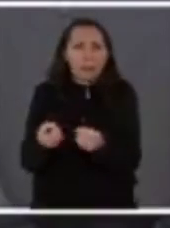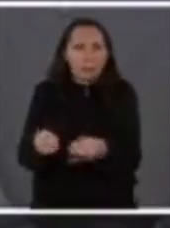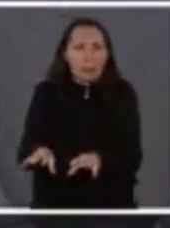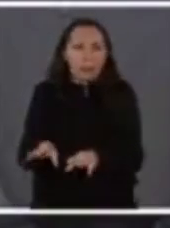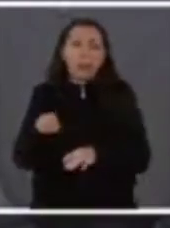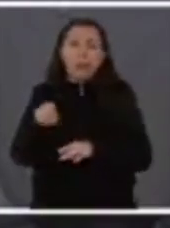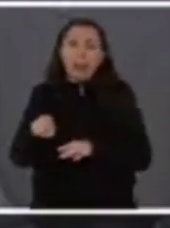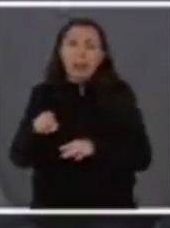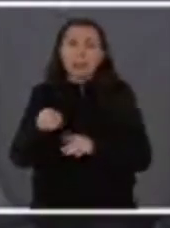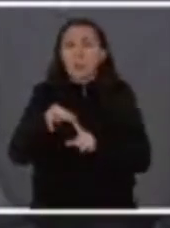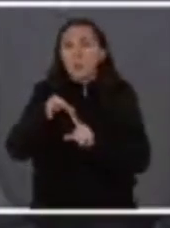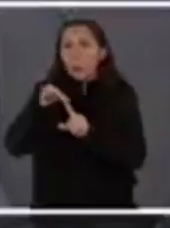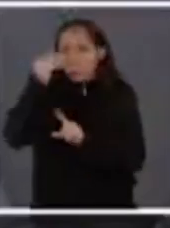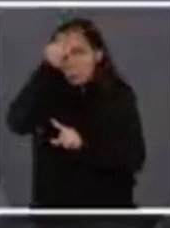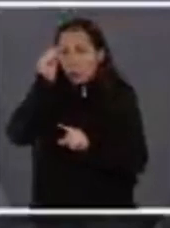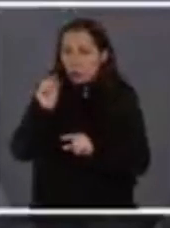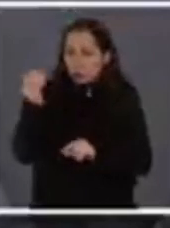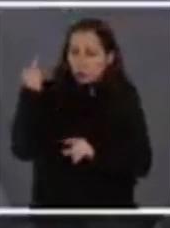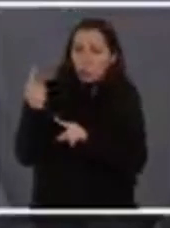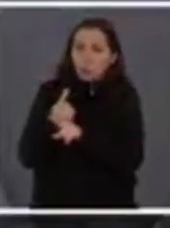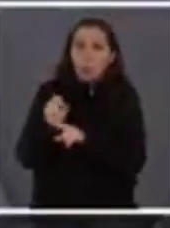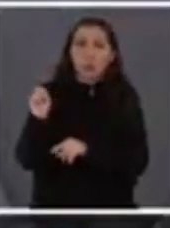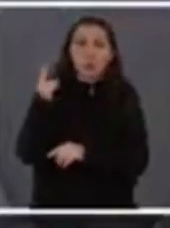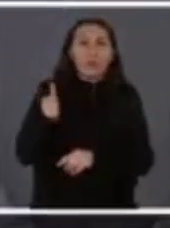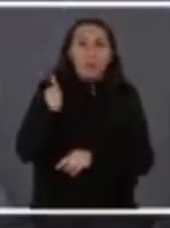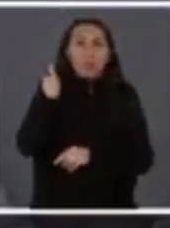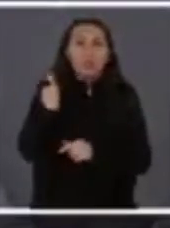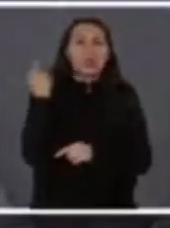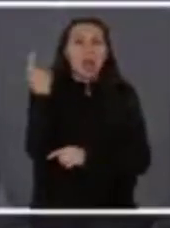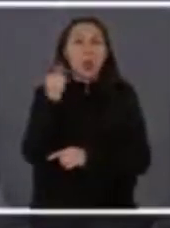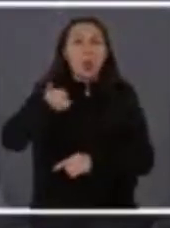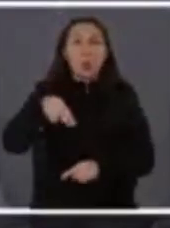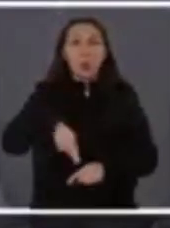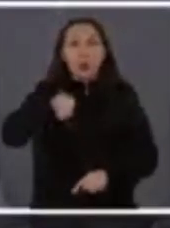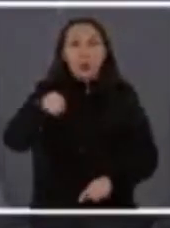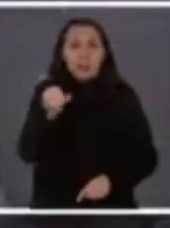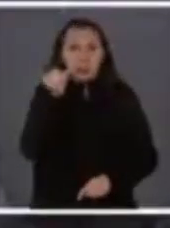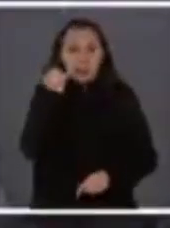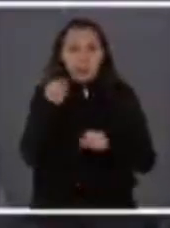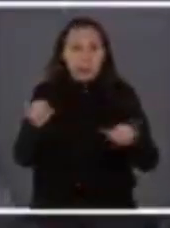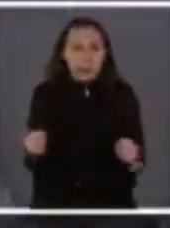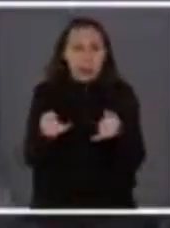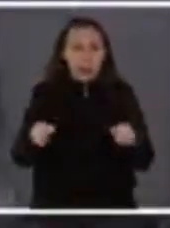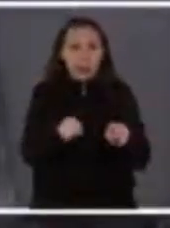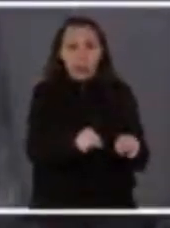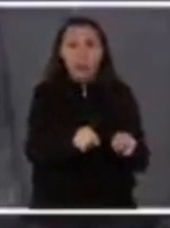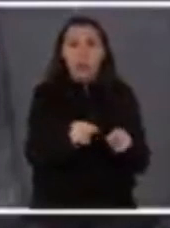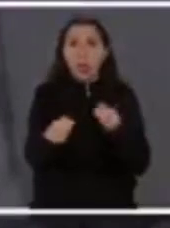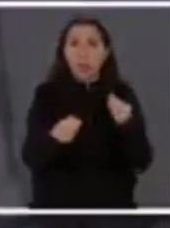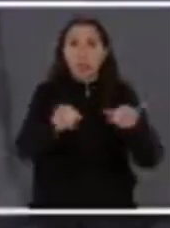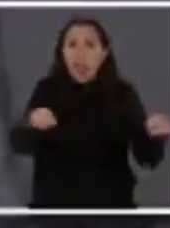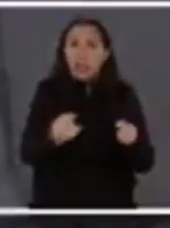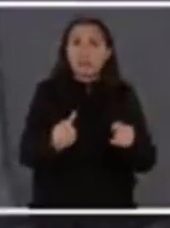Y por lo tanto ahí hay una prioridad, lo conversábamos recién con la subdirectora nacional de la Junji, a propósito de el jardín que fue